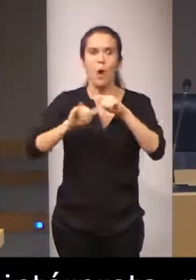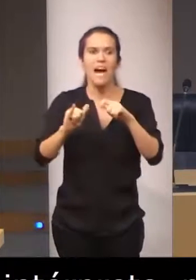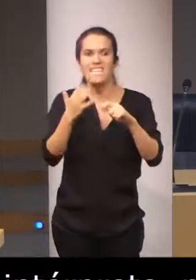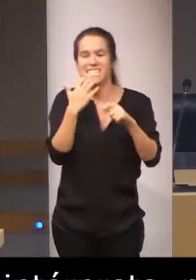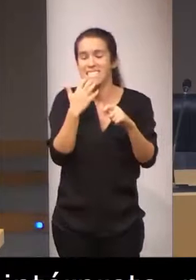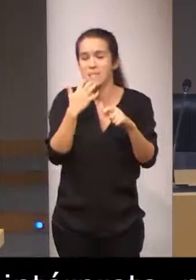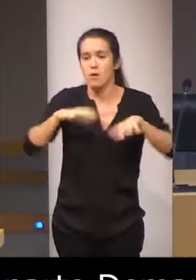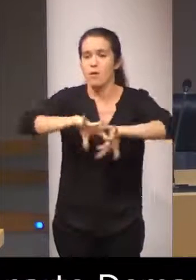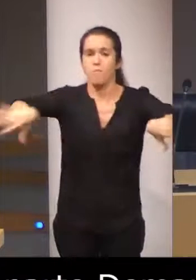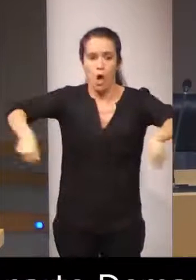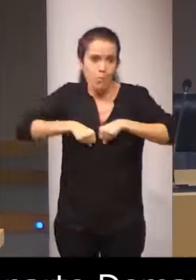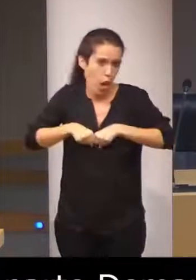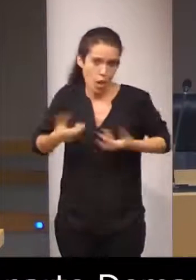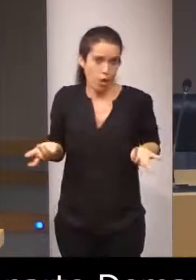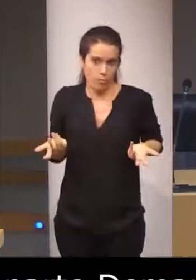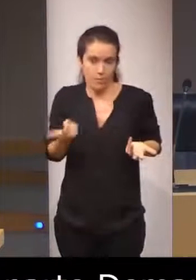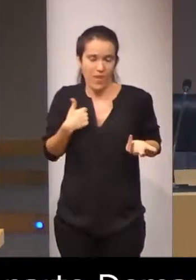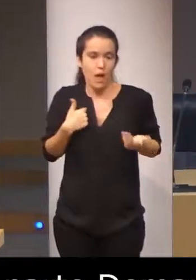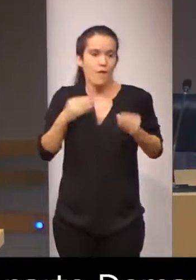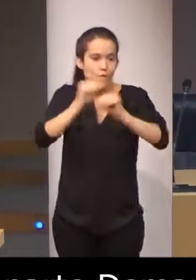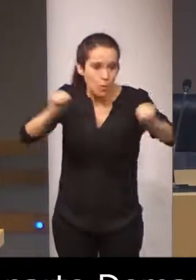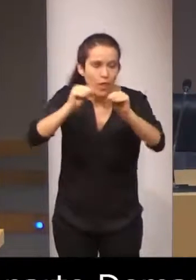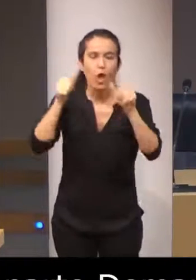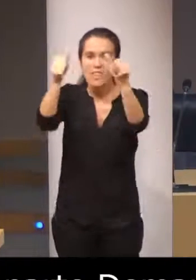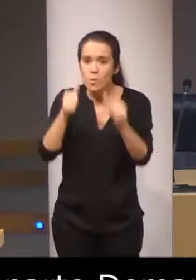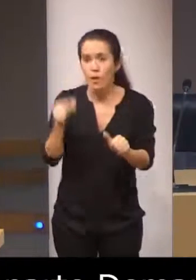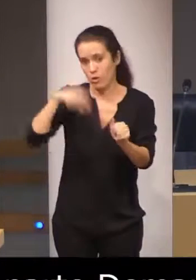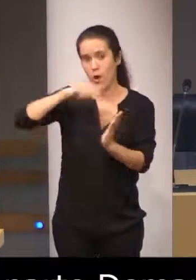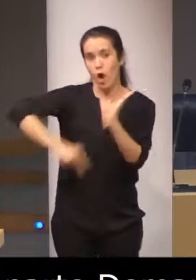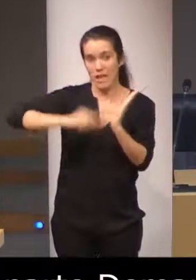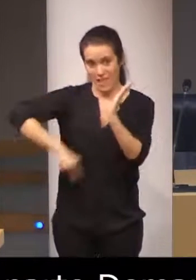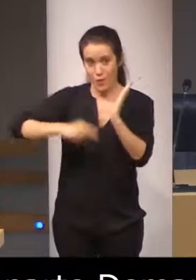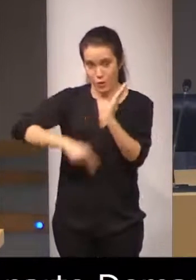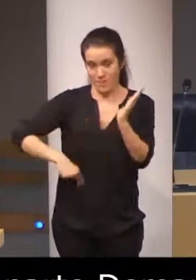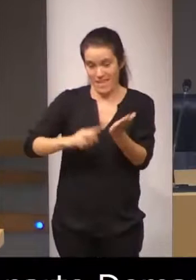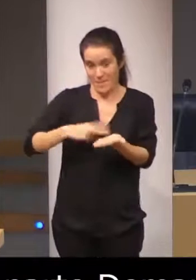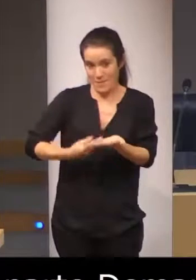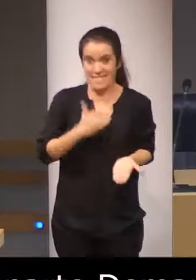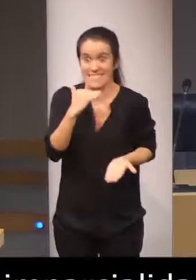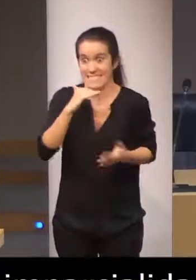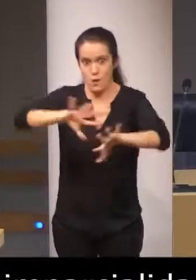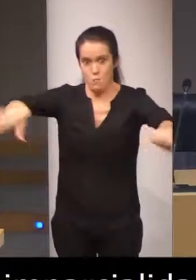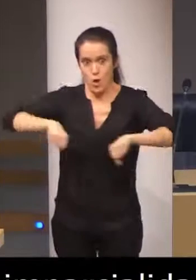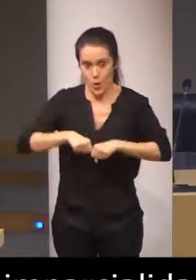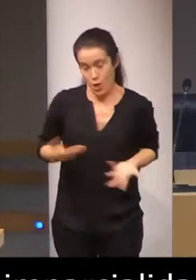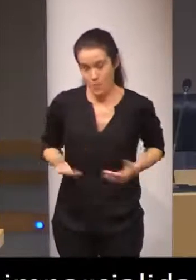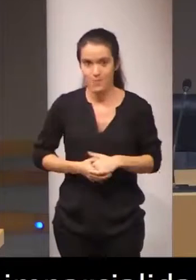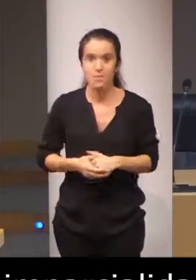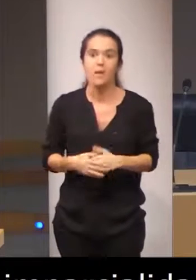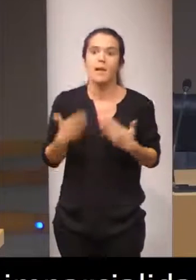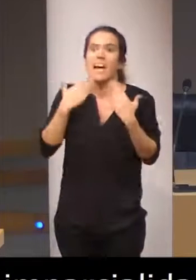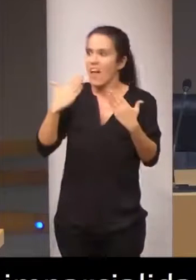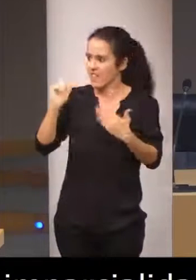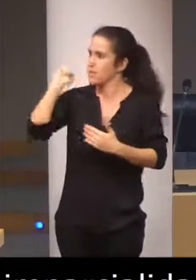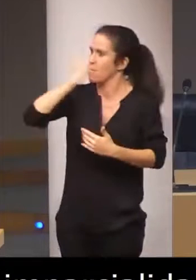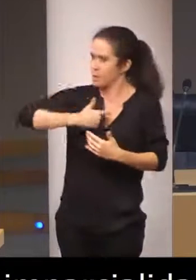en la formación, titulación y contratación de intérpretes. Gracias a Dios, los propios intérpretes se